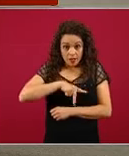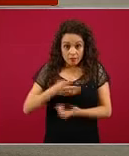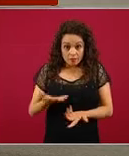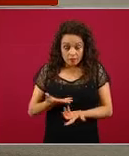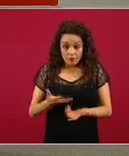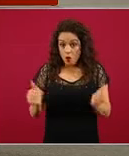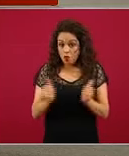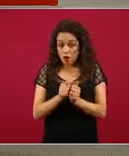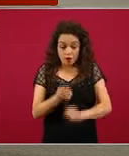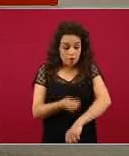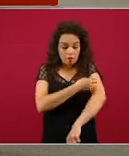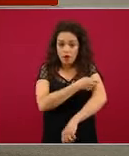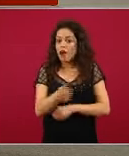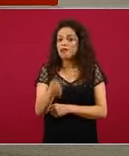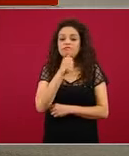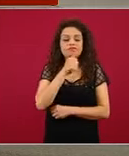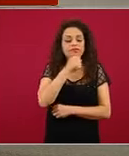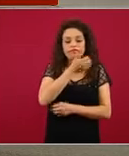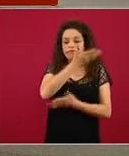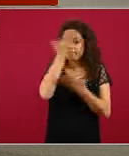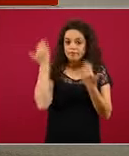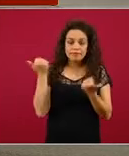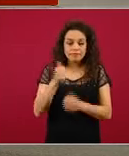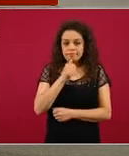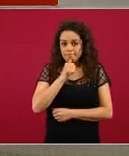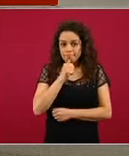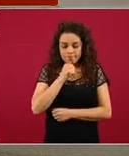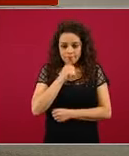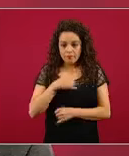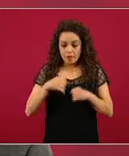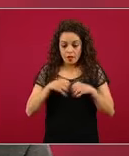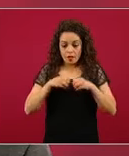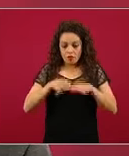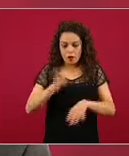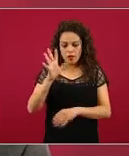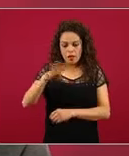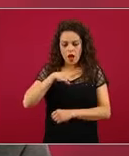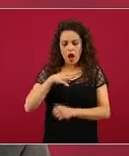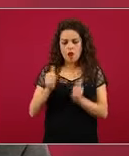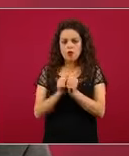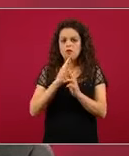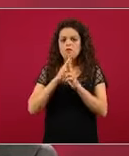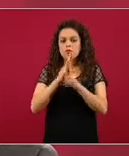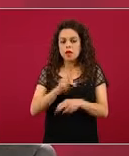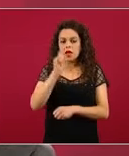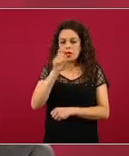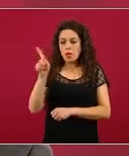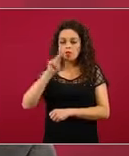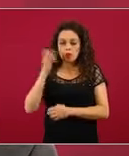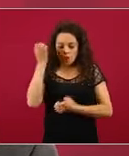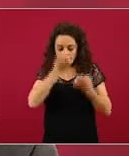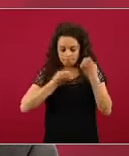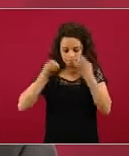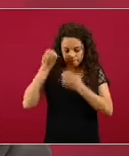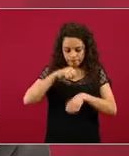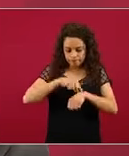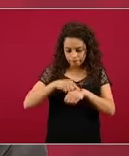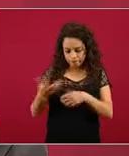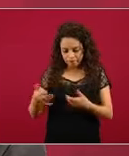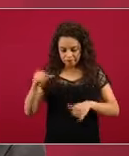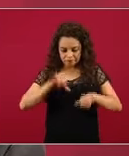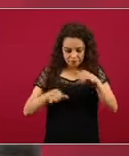sabe, más allá de la información que está en los resultados preliminares de aquellos ensayos clínicos